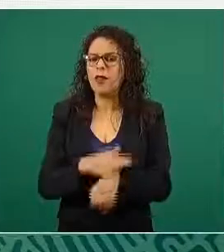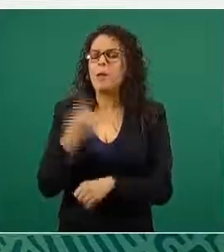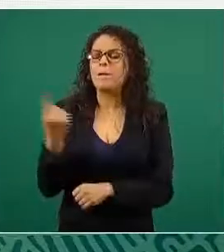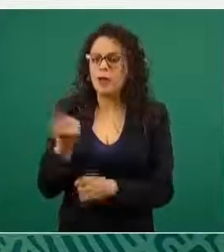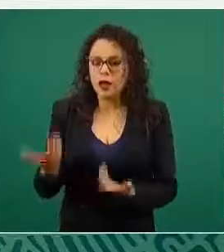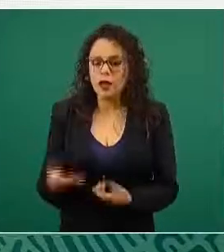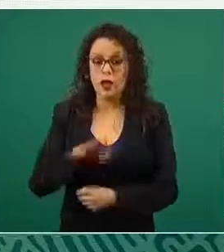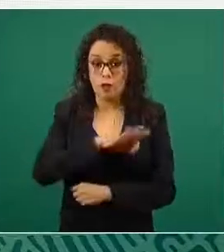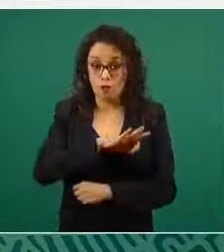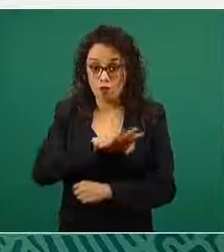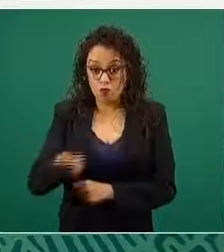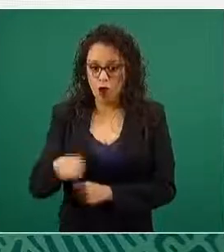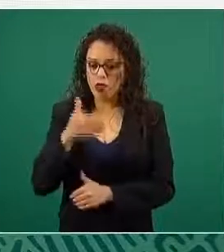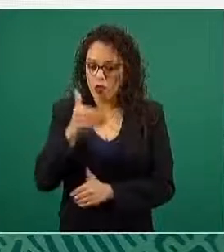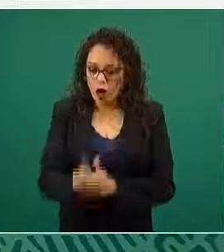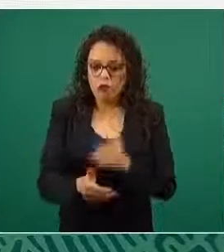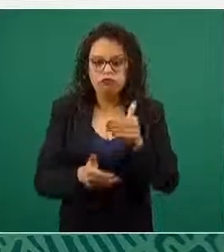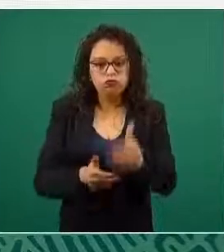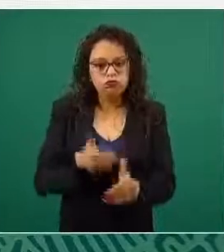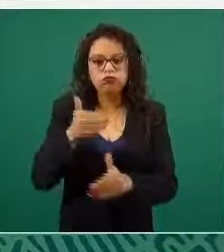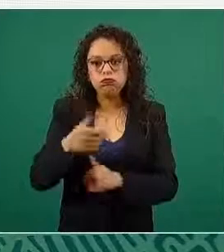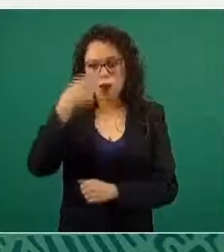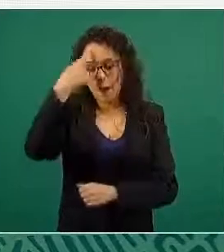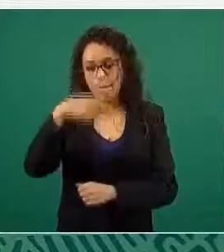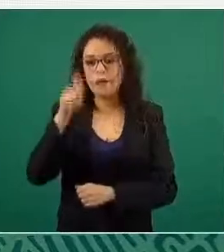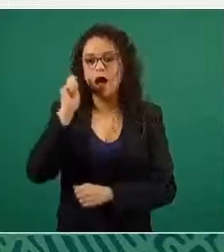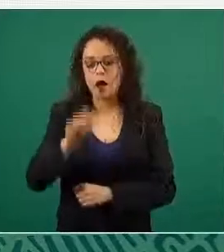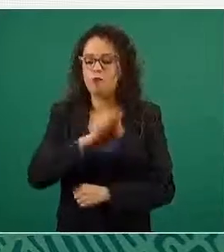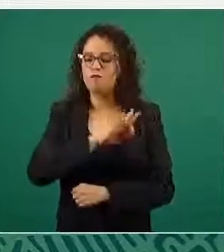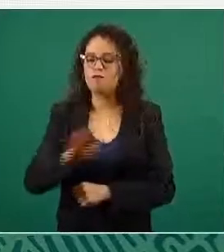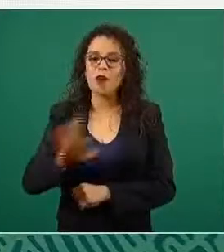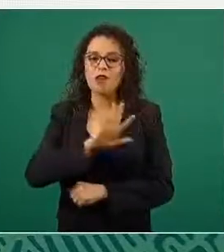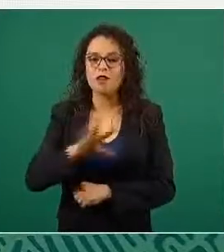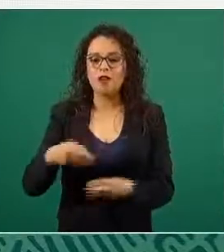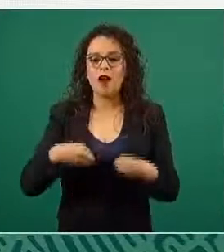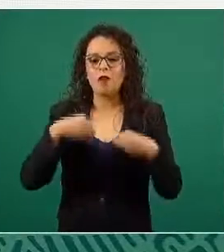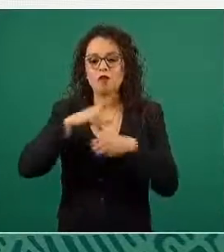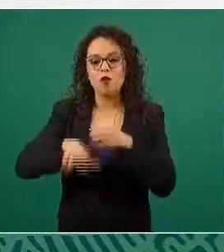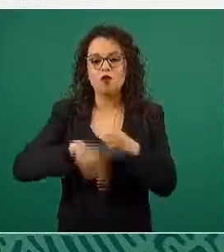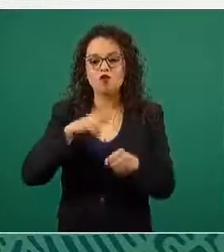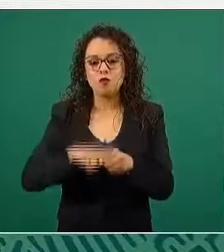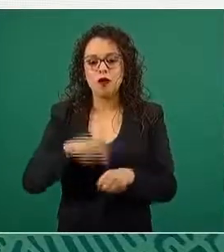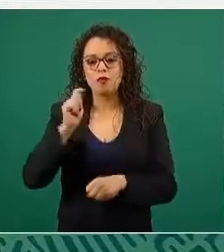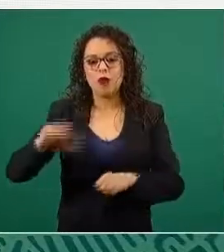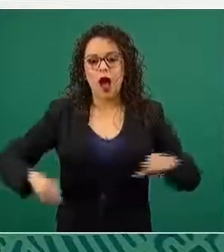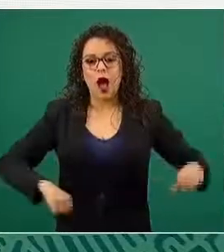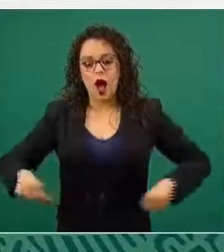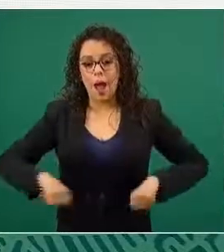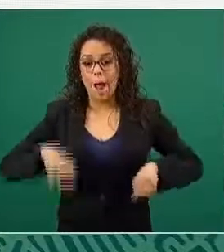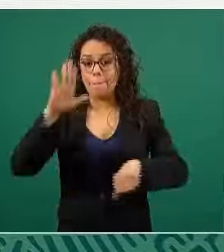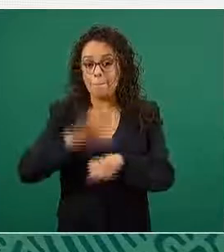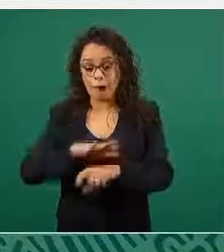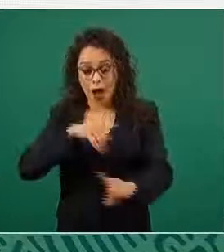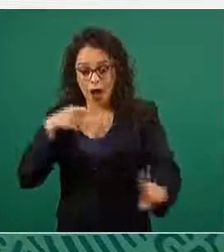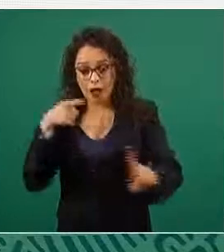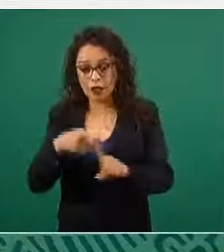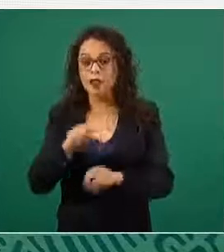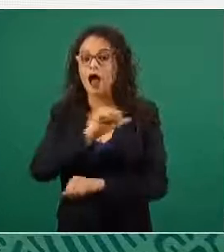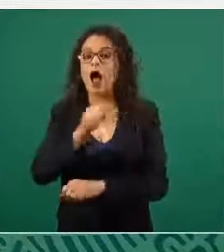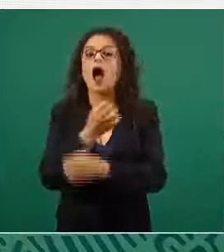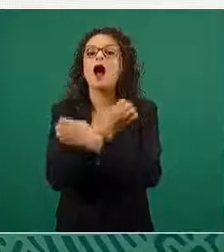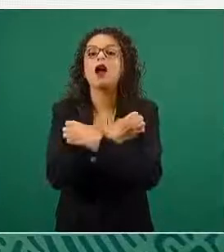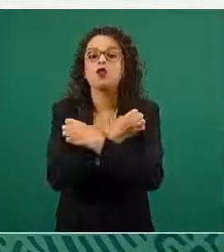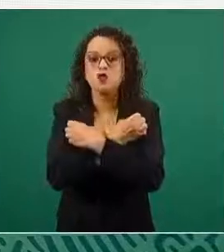es avanzar en la normalización de las actividades sociales, concretamente la actividad educativa. Entonces, en